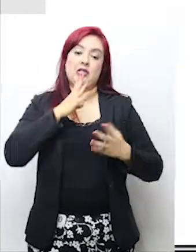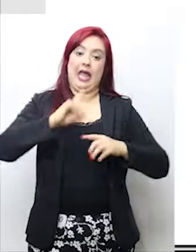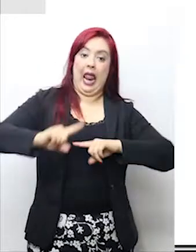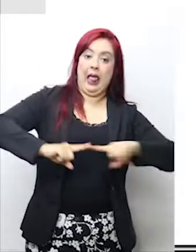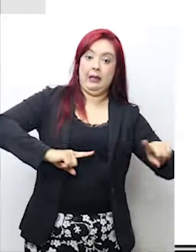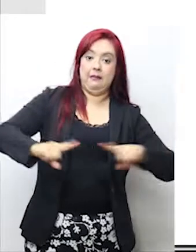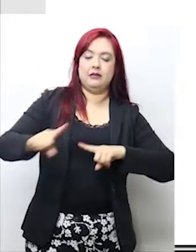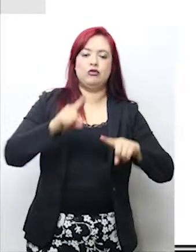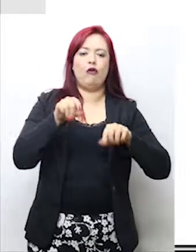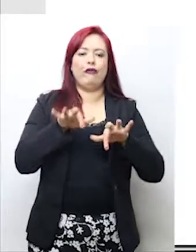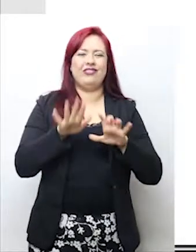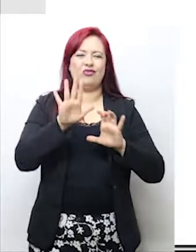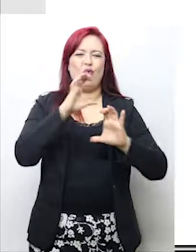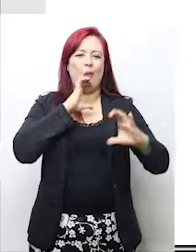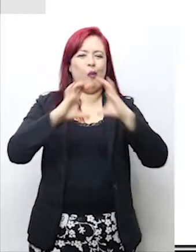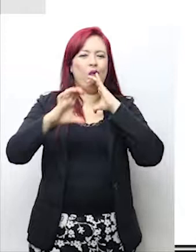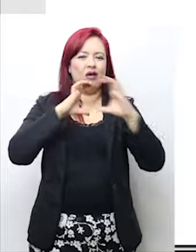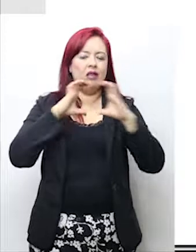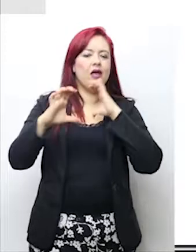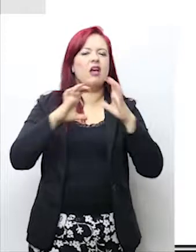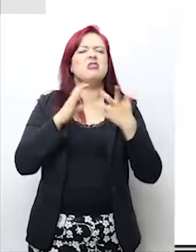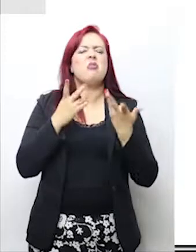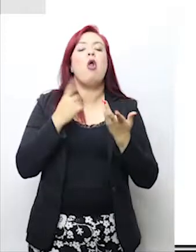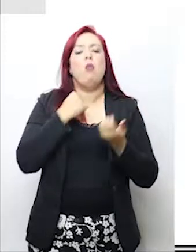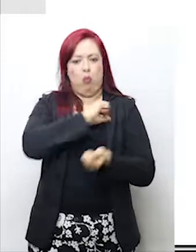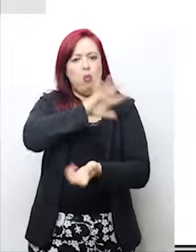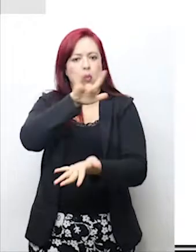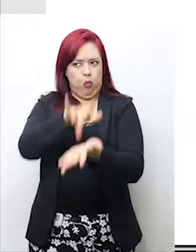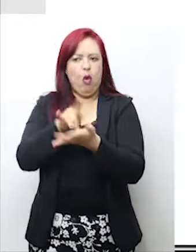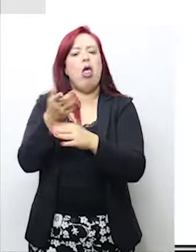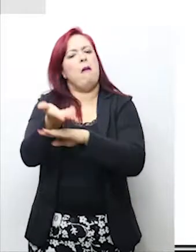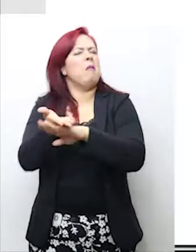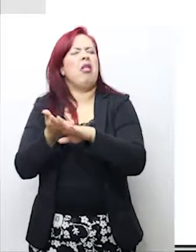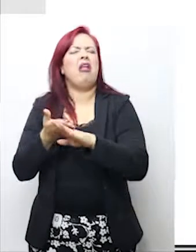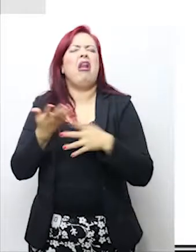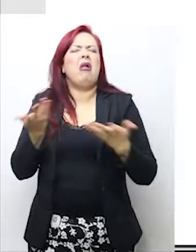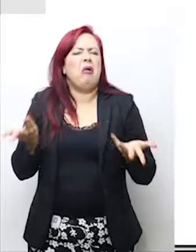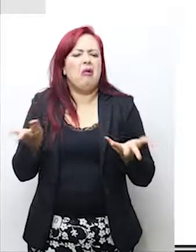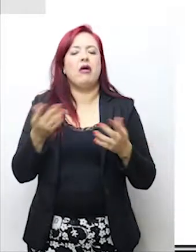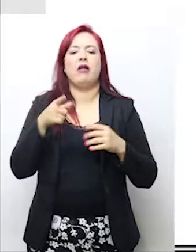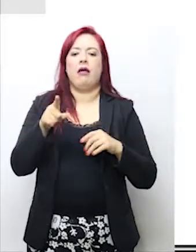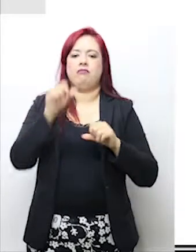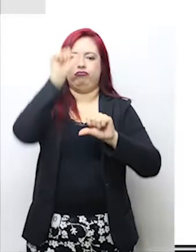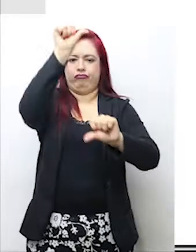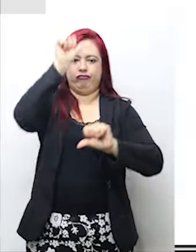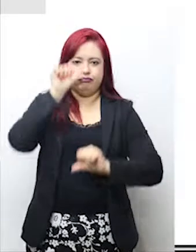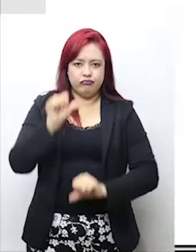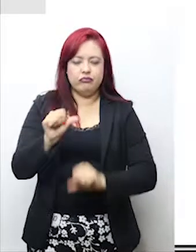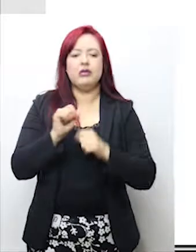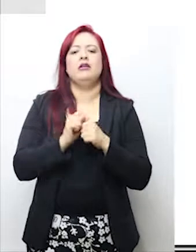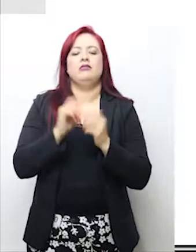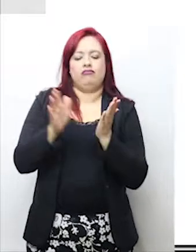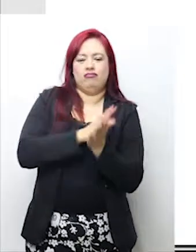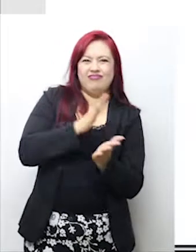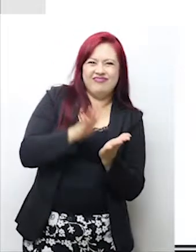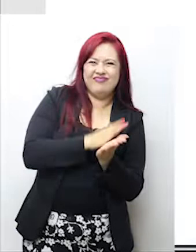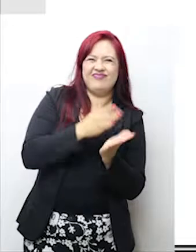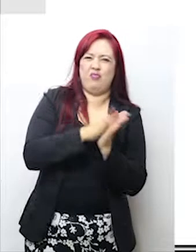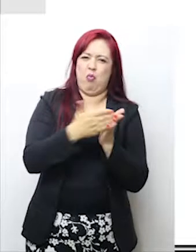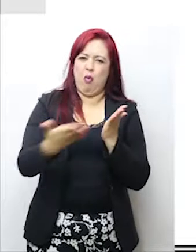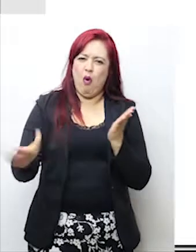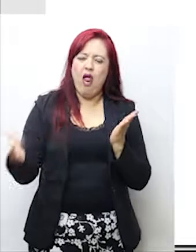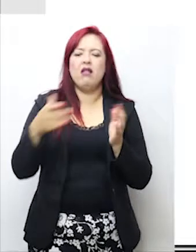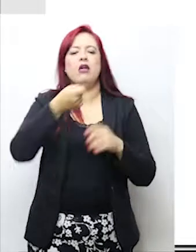de Comunicaciones. Aquí puedes realizar solicitudes relacionadas con afiches, volantes,